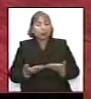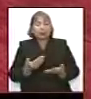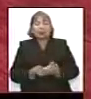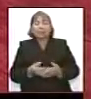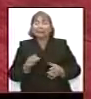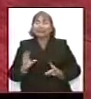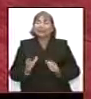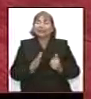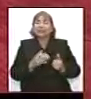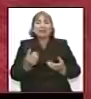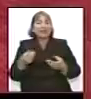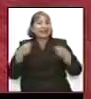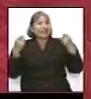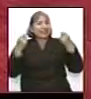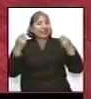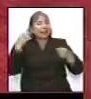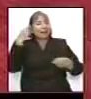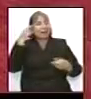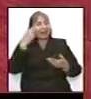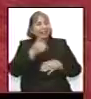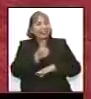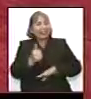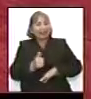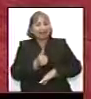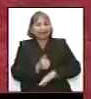aniversario de creación política.